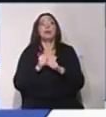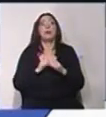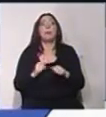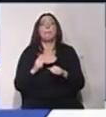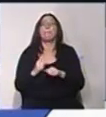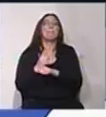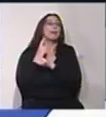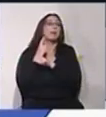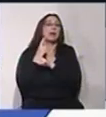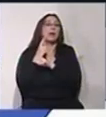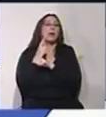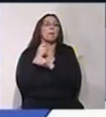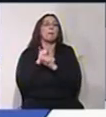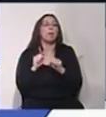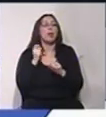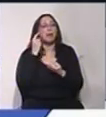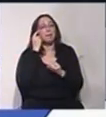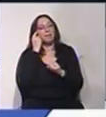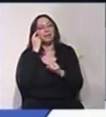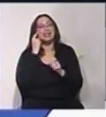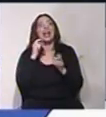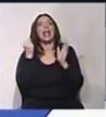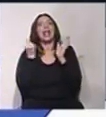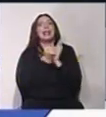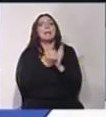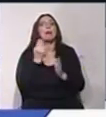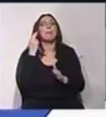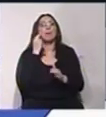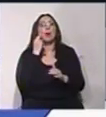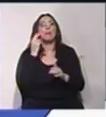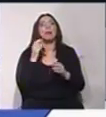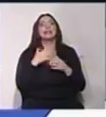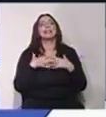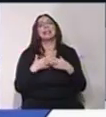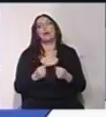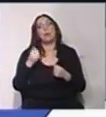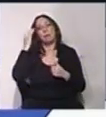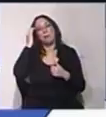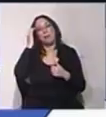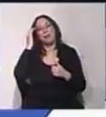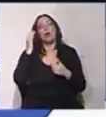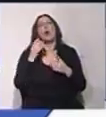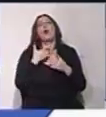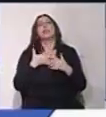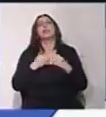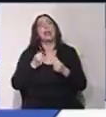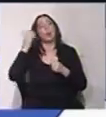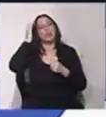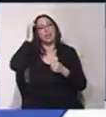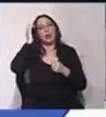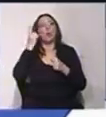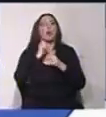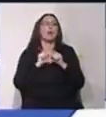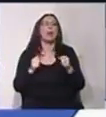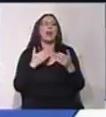prioritario acá es también poder pensarlo desde el estigma a los problemas de salud mental o al sufrimiento psíquico, ¿no? Exacto. Es algo que uno puede hablar de que